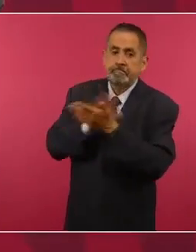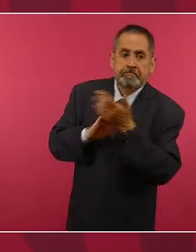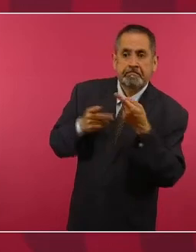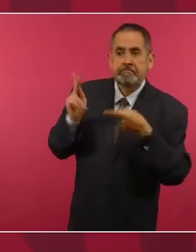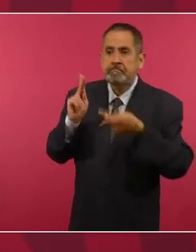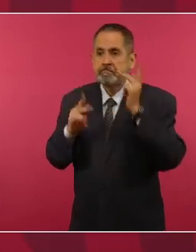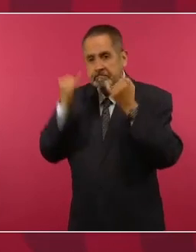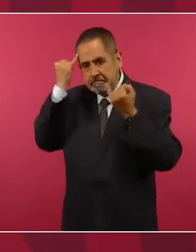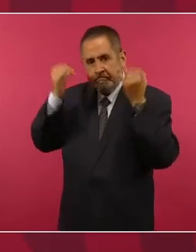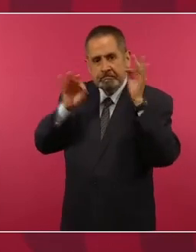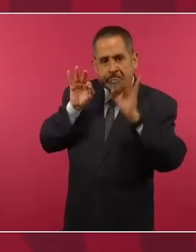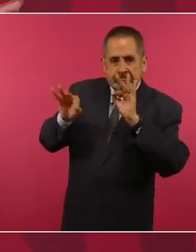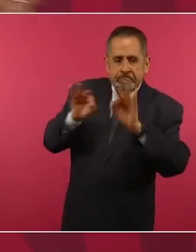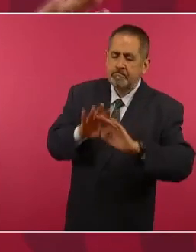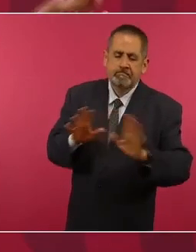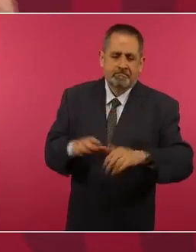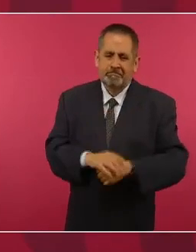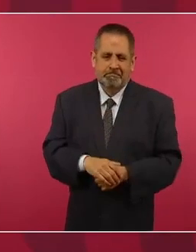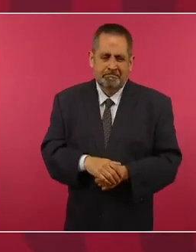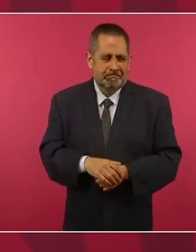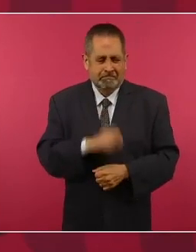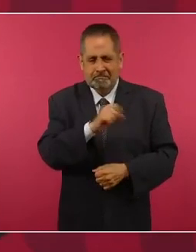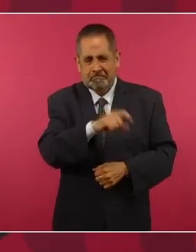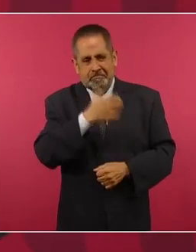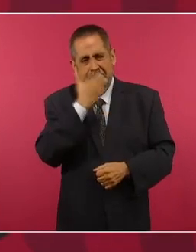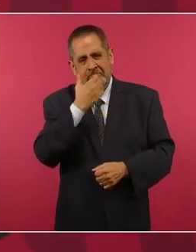información como acostumbran.